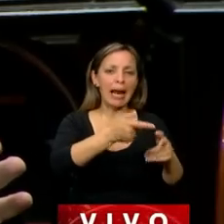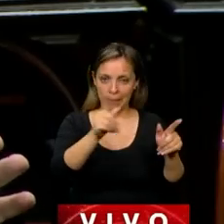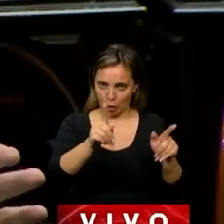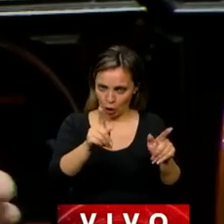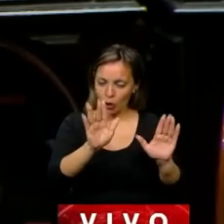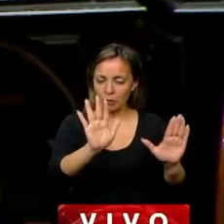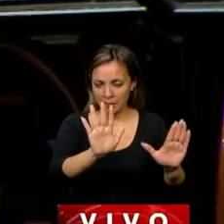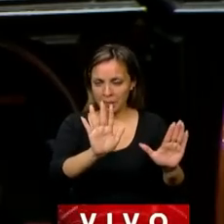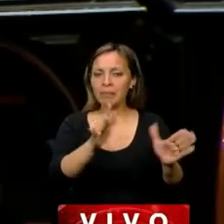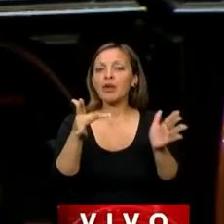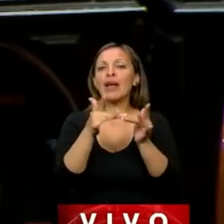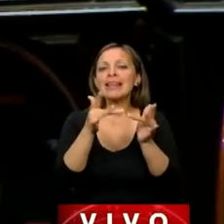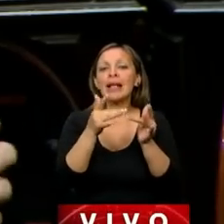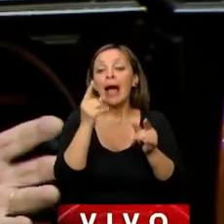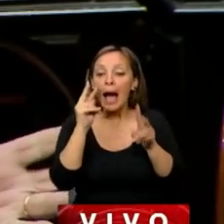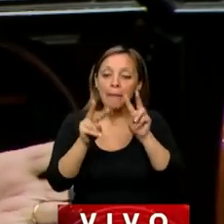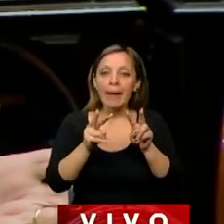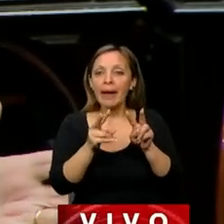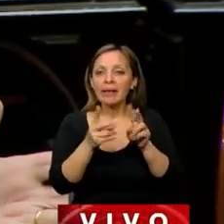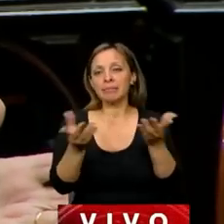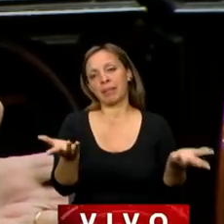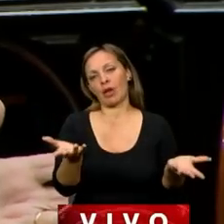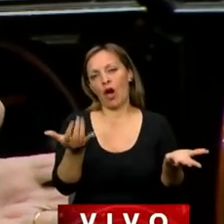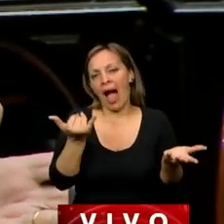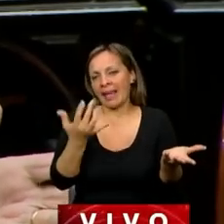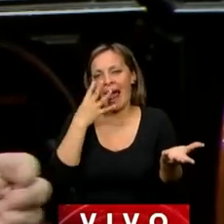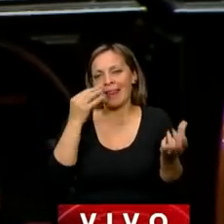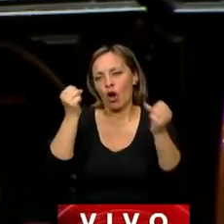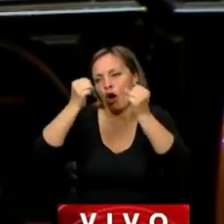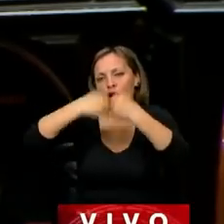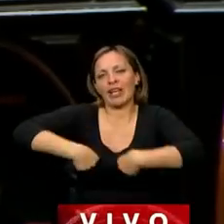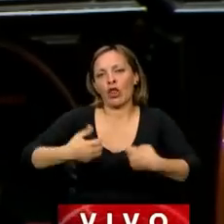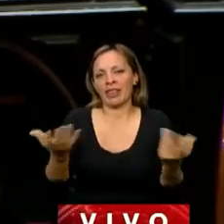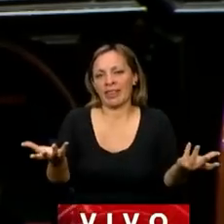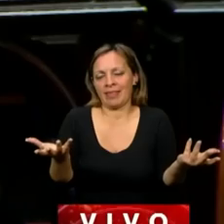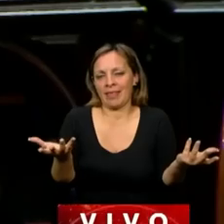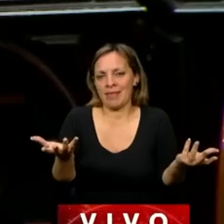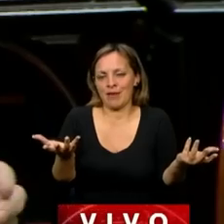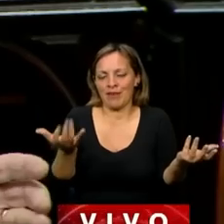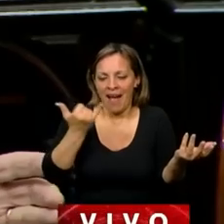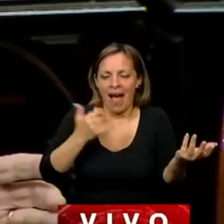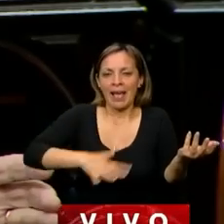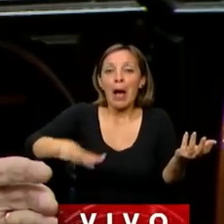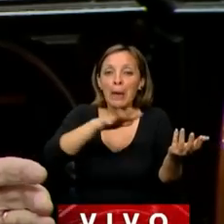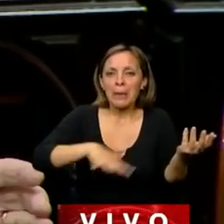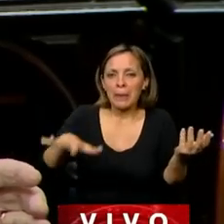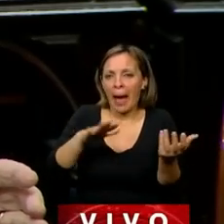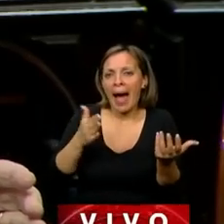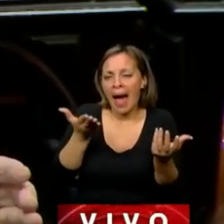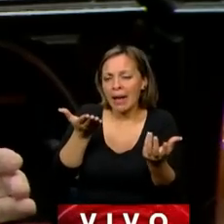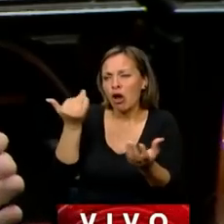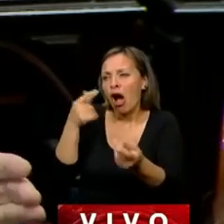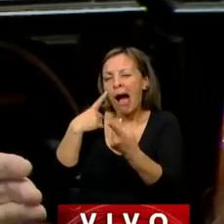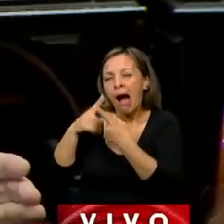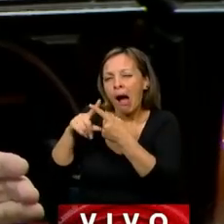por internet acceda a las armas, pero es evidente que algo está pasando y que en nuestros barrios se accede con mucha